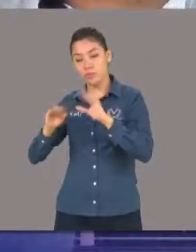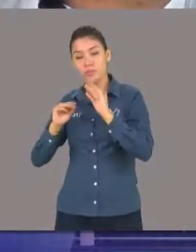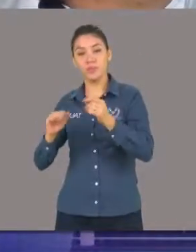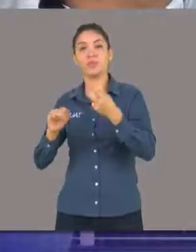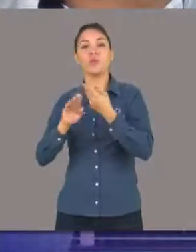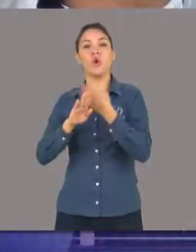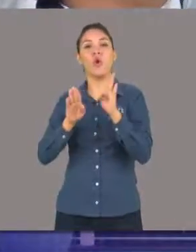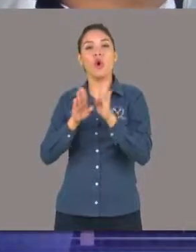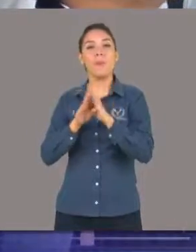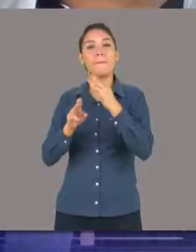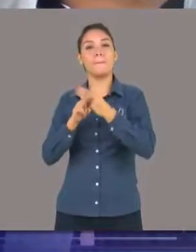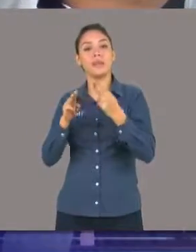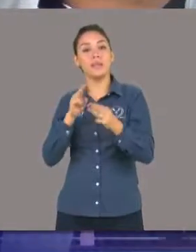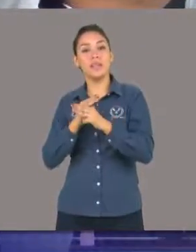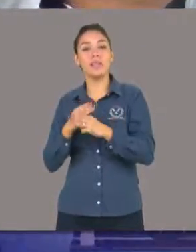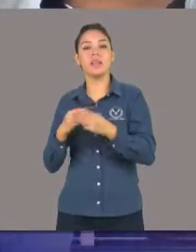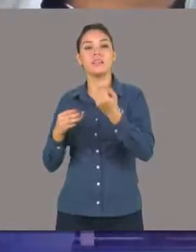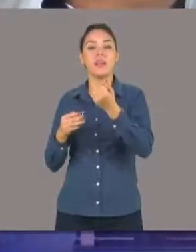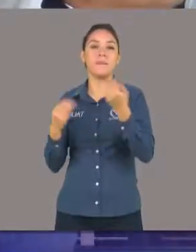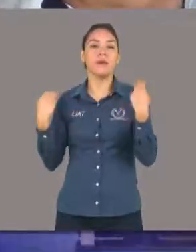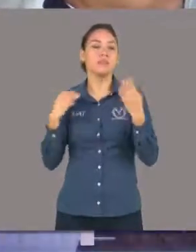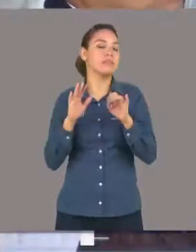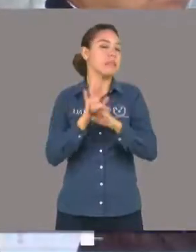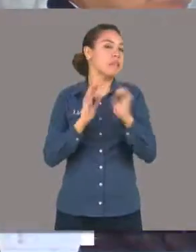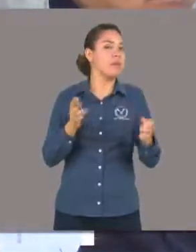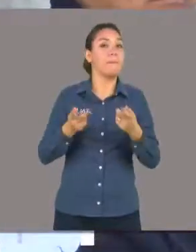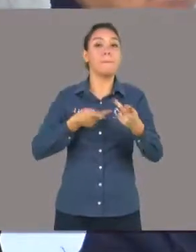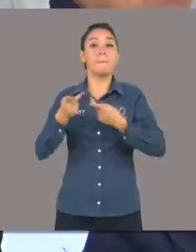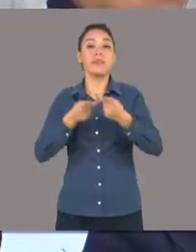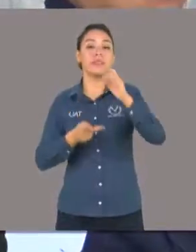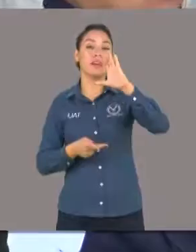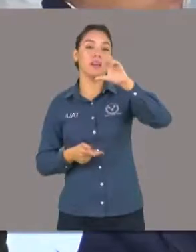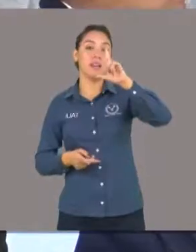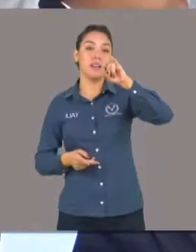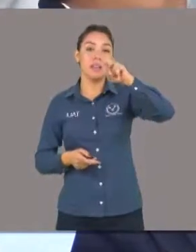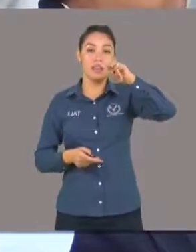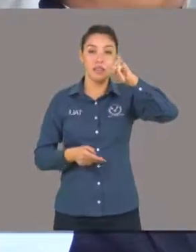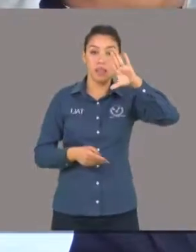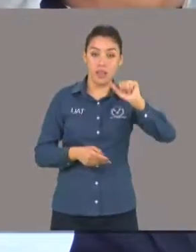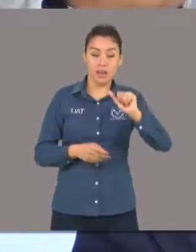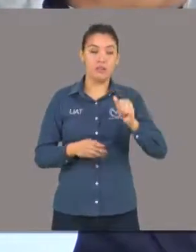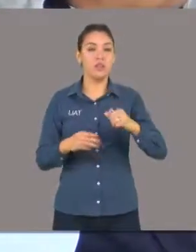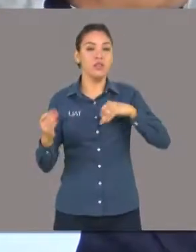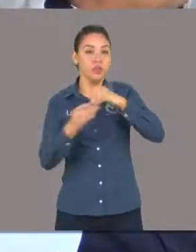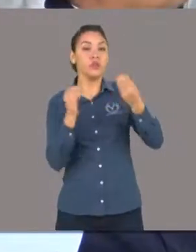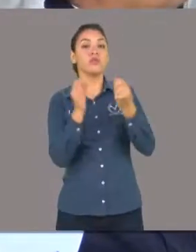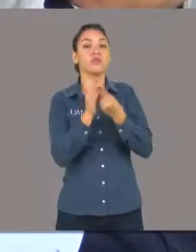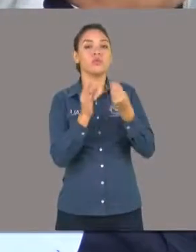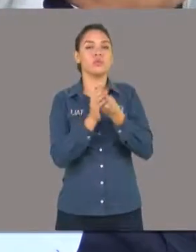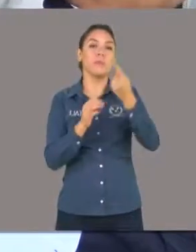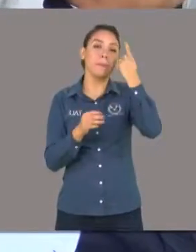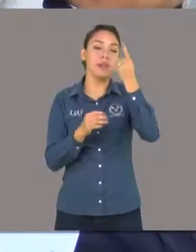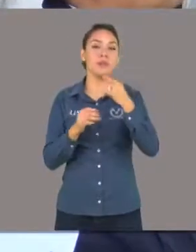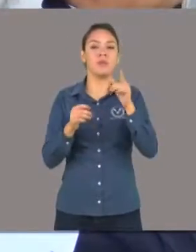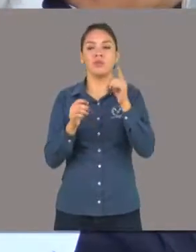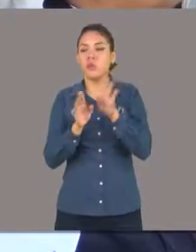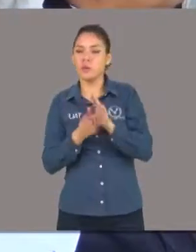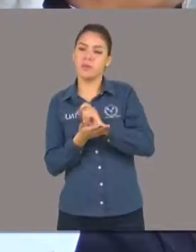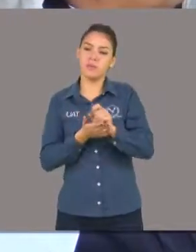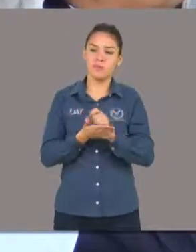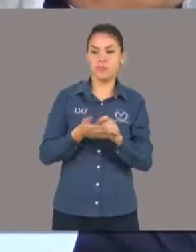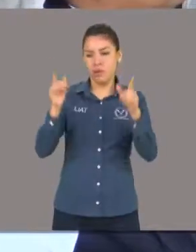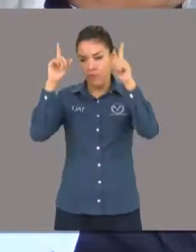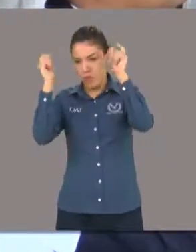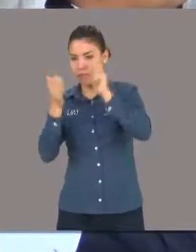aspectos importantes, por ejemplo, la práctica clínica, el curso que tuvieron fue acerca de diagnósticos de